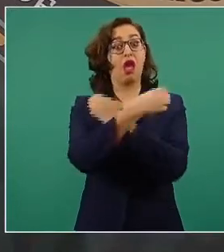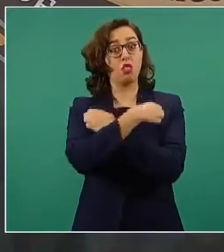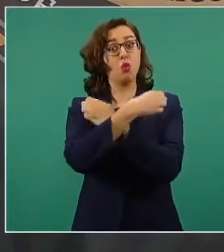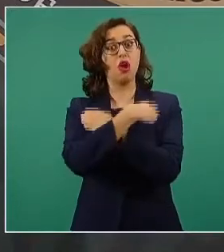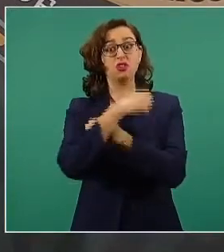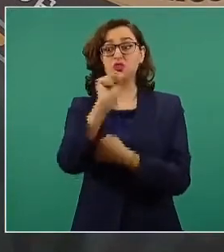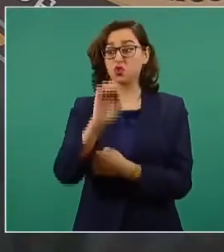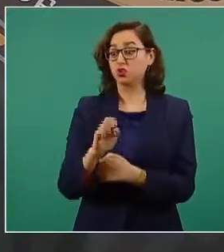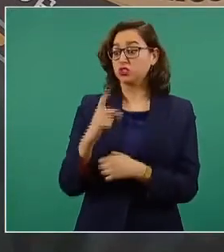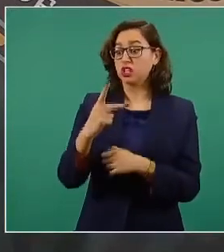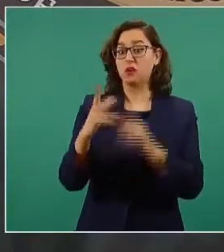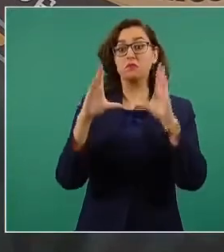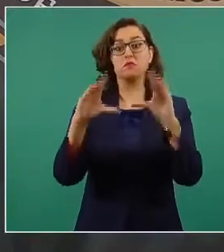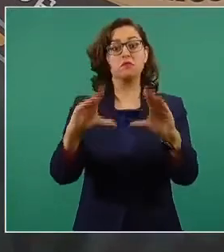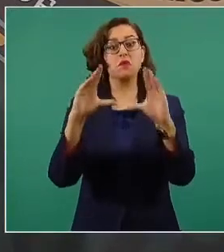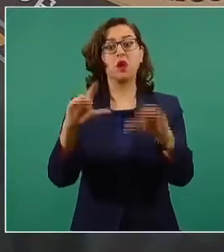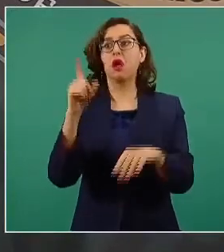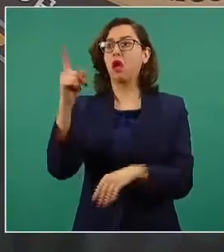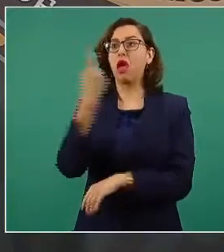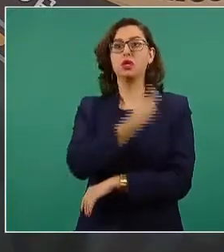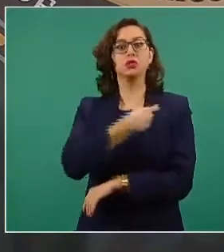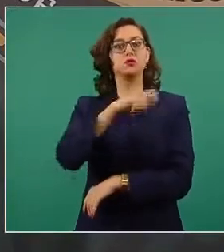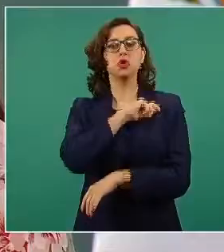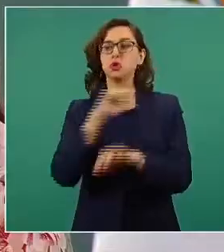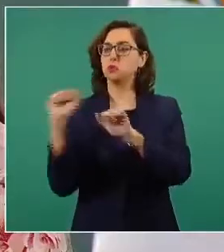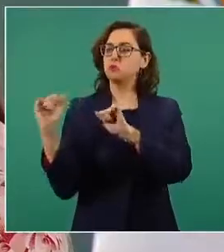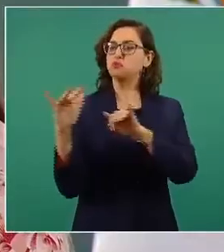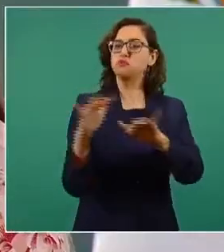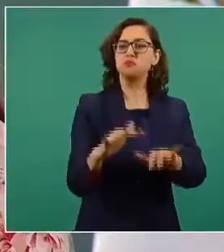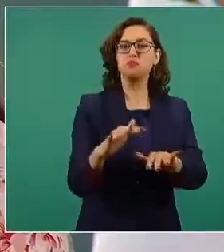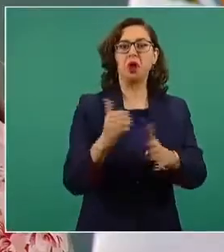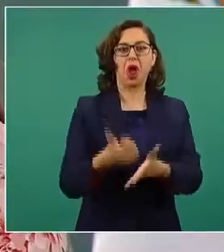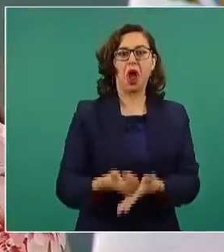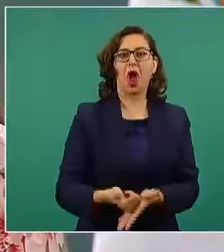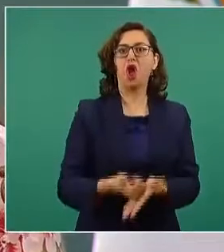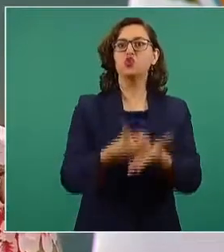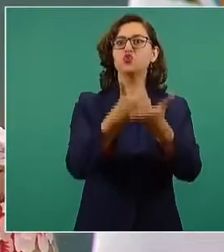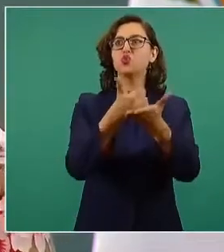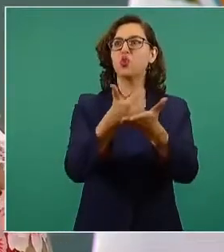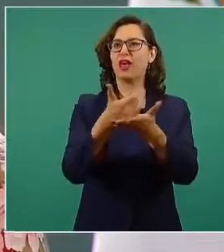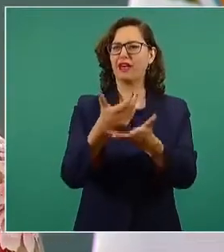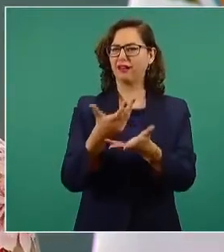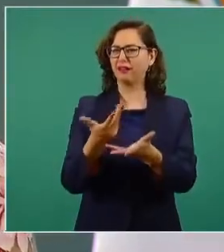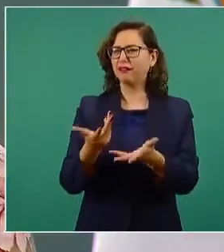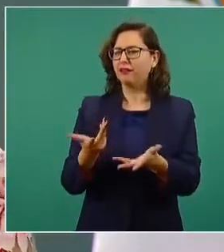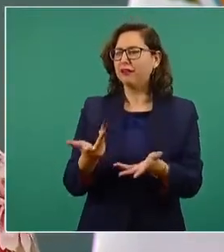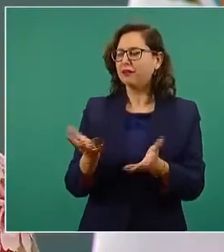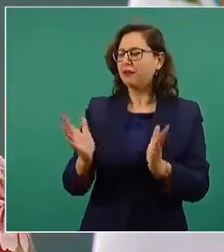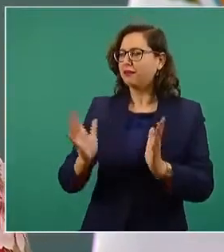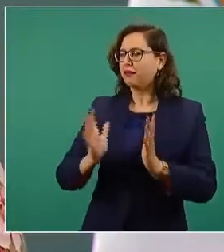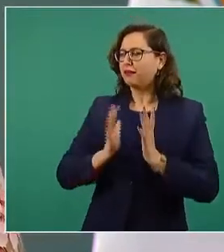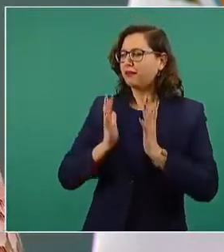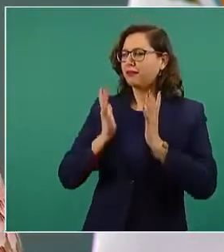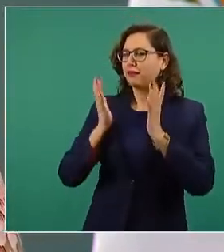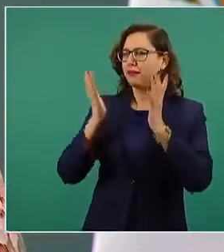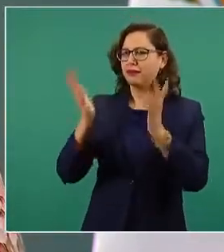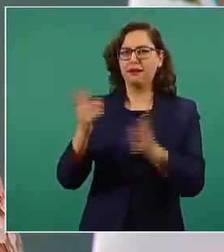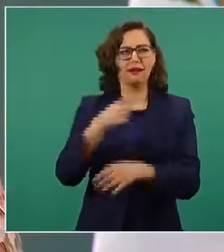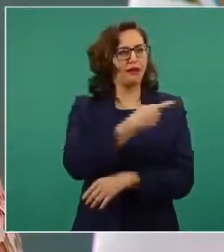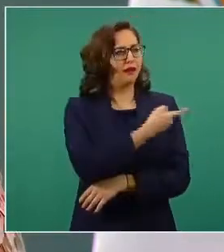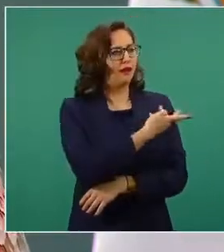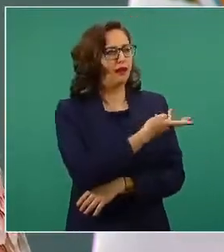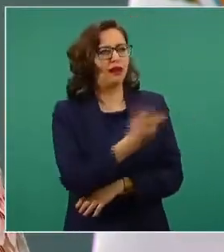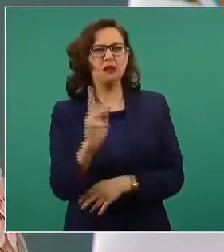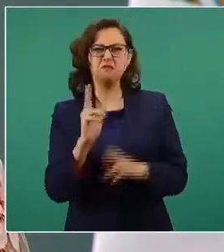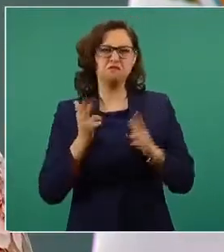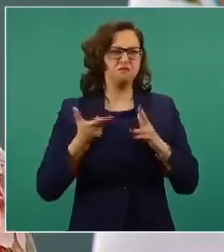la conquista como un acto civilizatorio. La barbarie de los aztecas frente a la visión civilizatoria occidental como